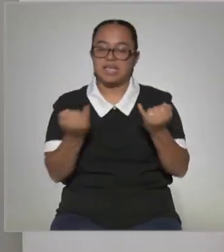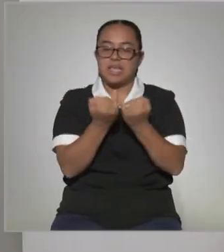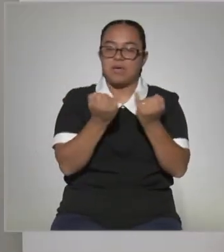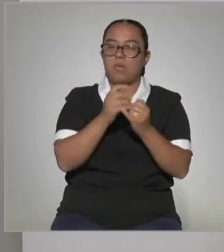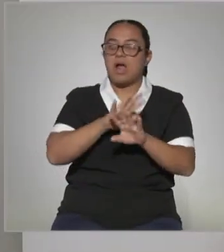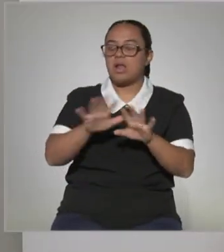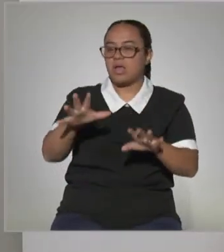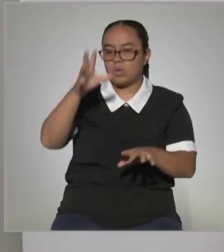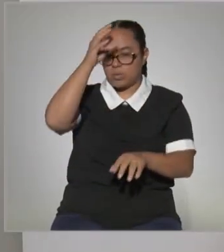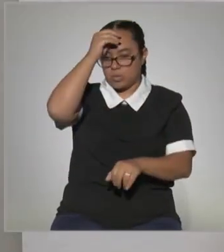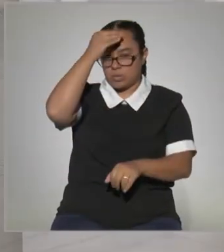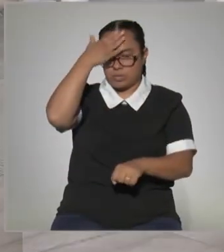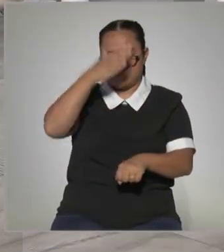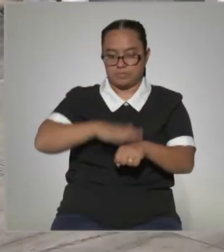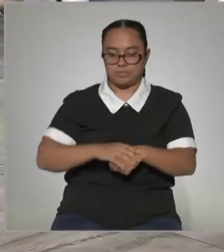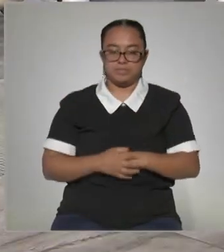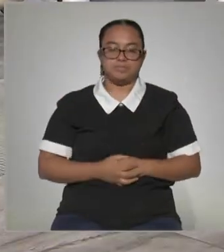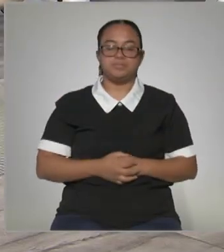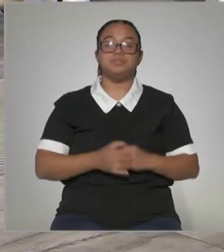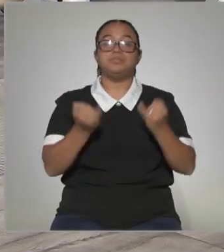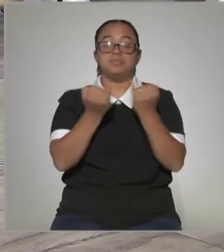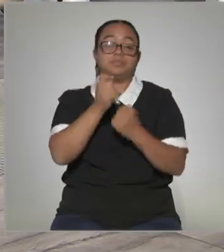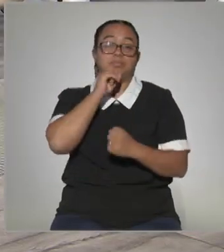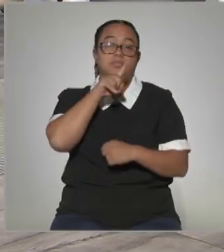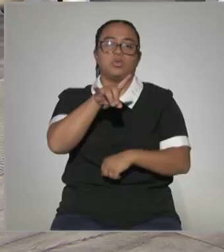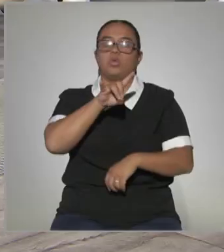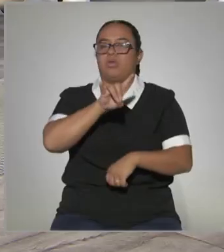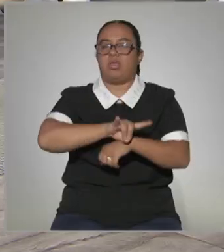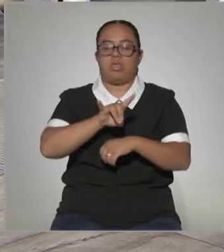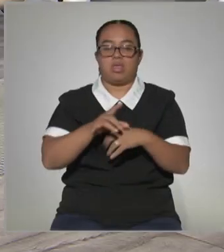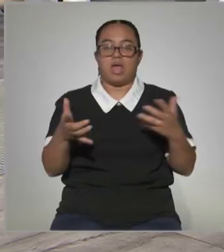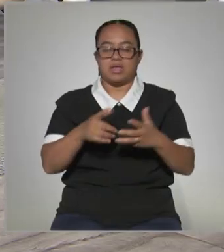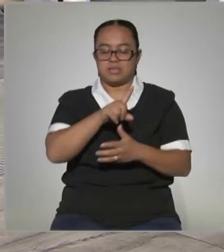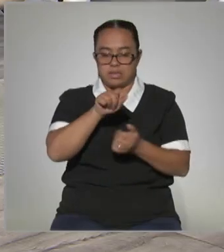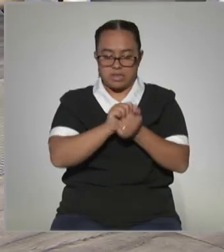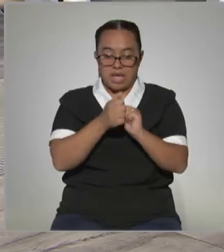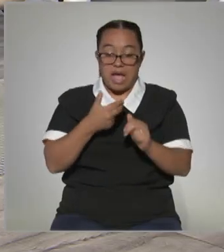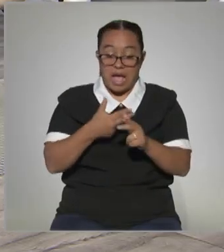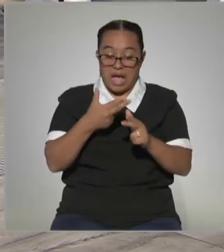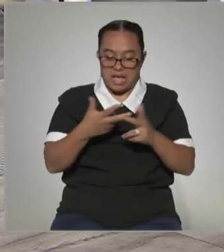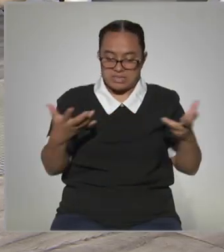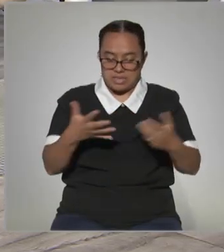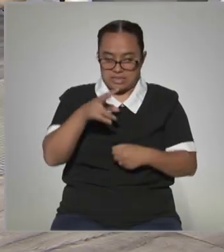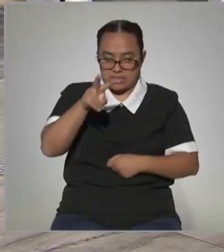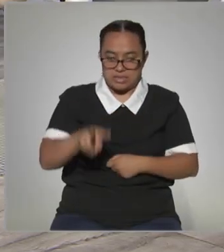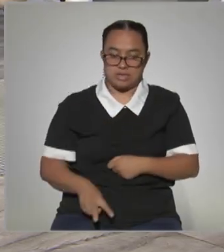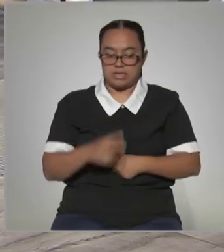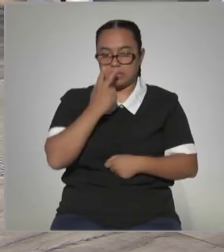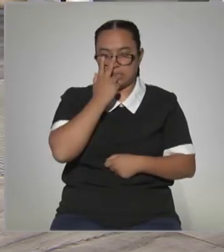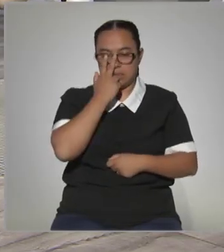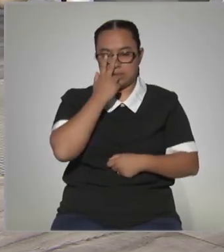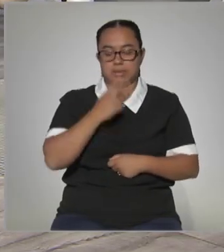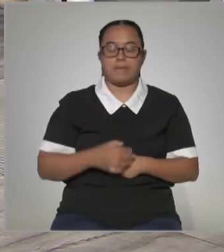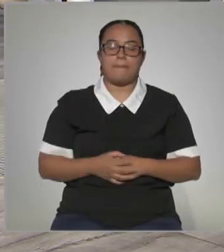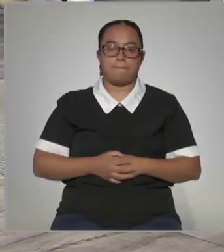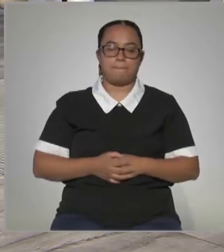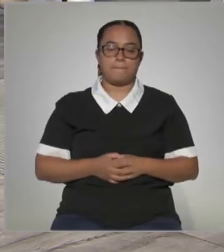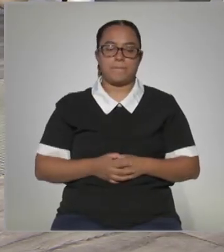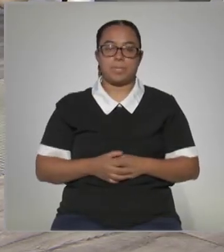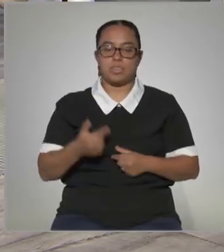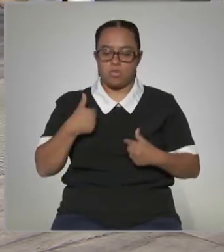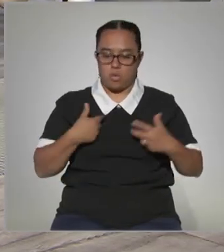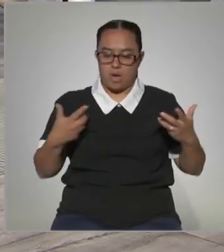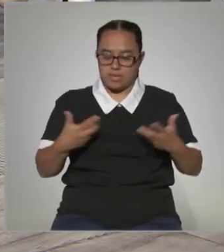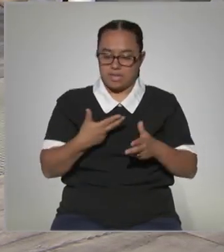también simúlalo hasta que sea verdad. Fake it till you make it.